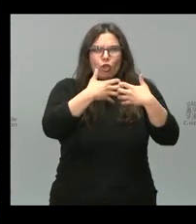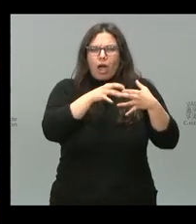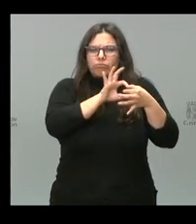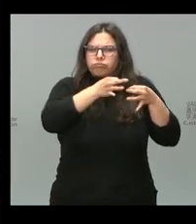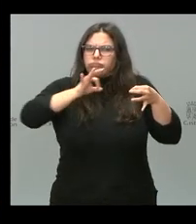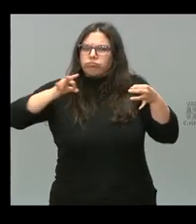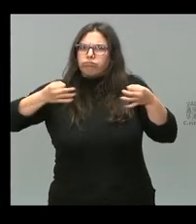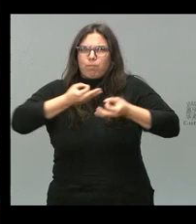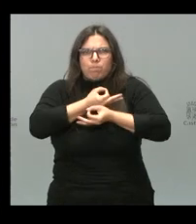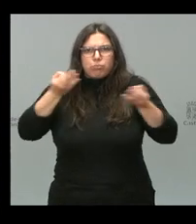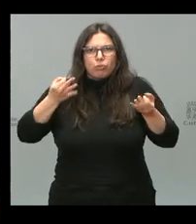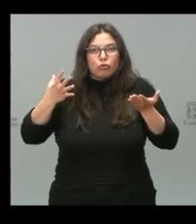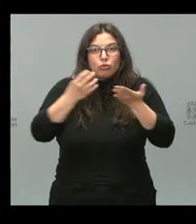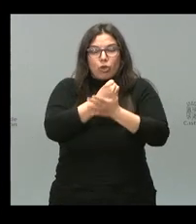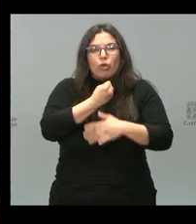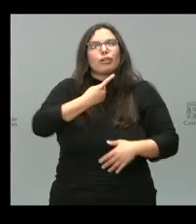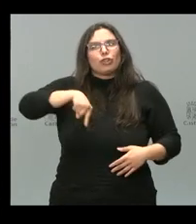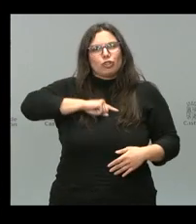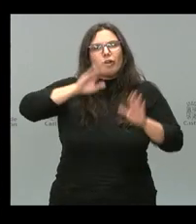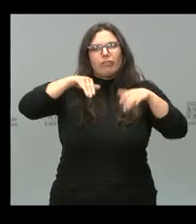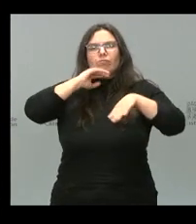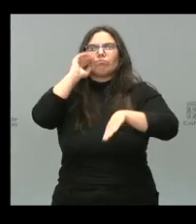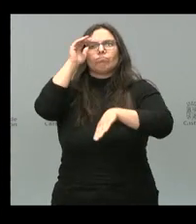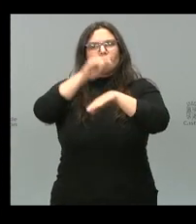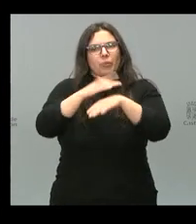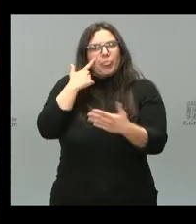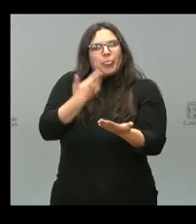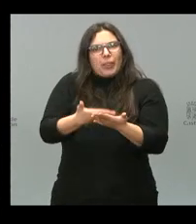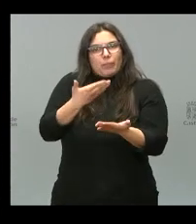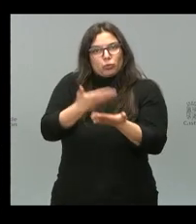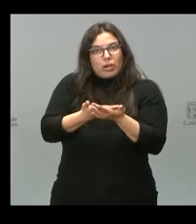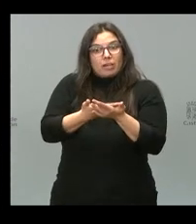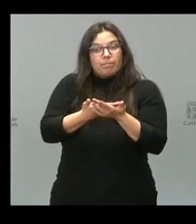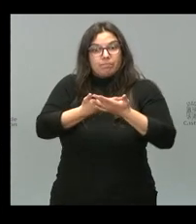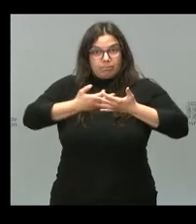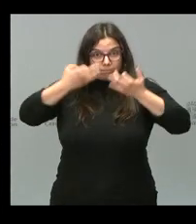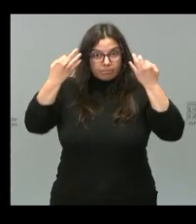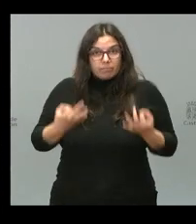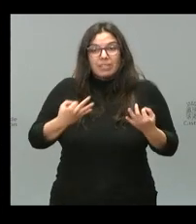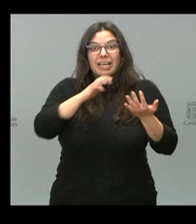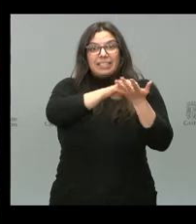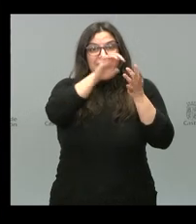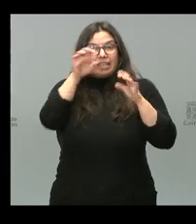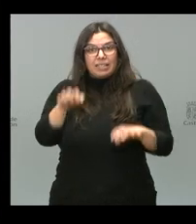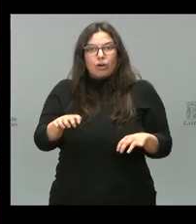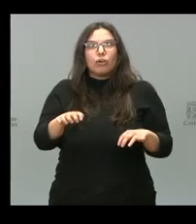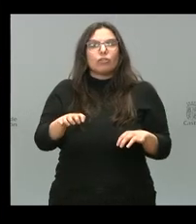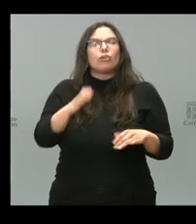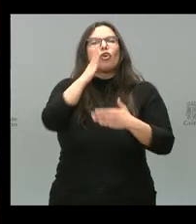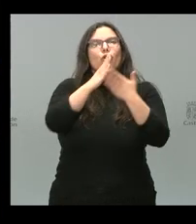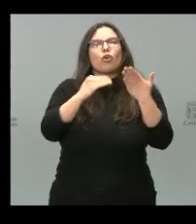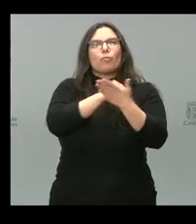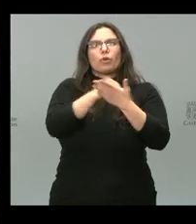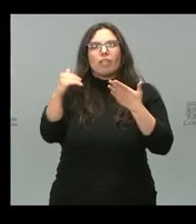y que estuvimos a la altura de demostrar que Castilla y león es una comunidad